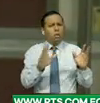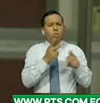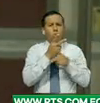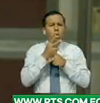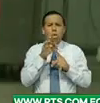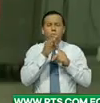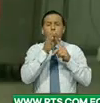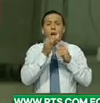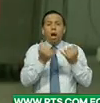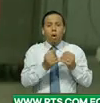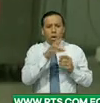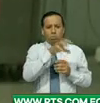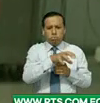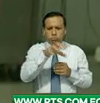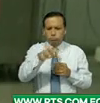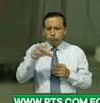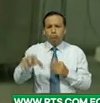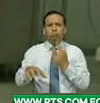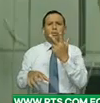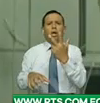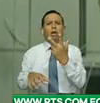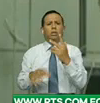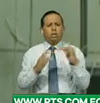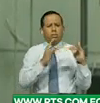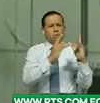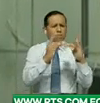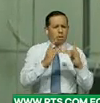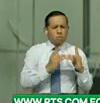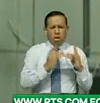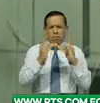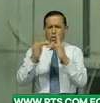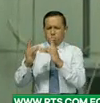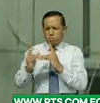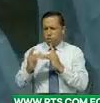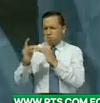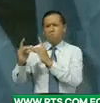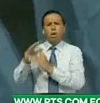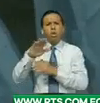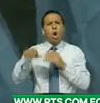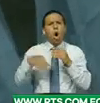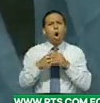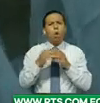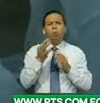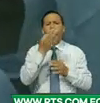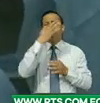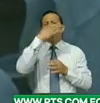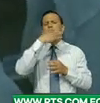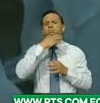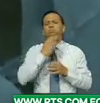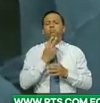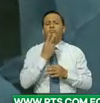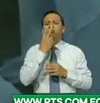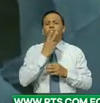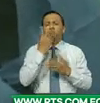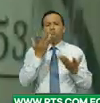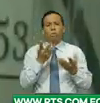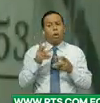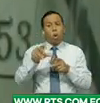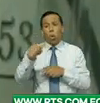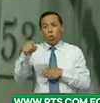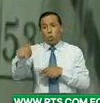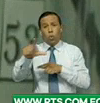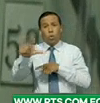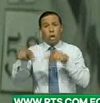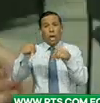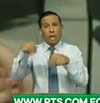son 3 con las camas llenas de enfermos. Todos intubados con oxígeno tratando de salvarse del virus. En el área COVID pasa lo mismo, todo